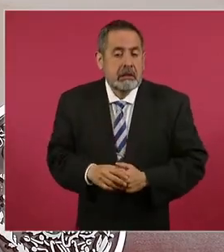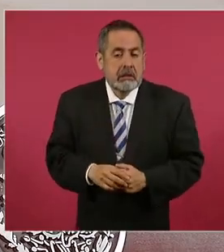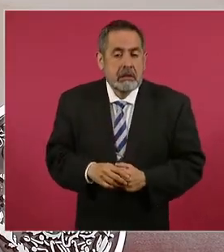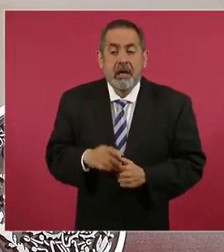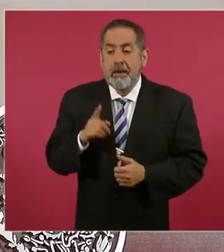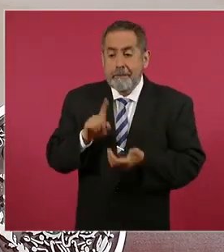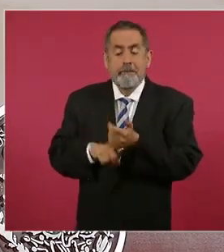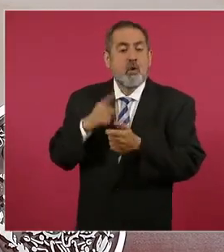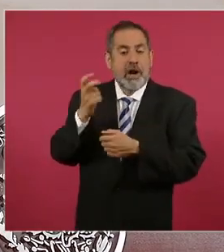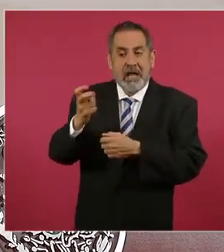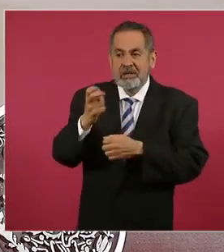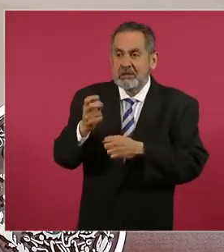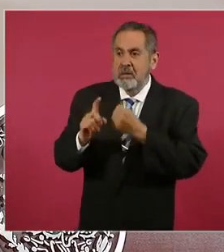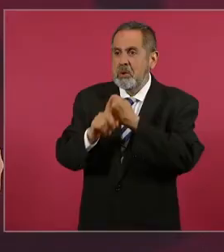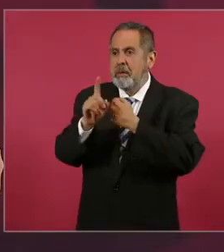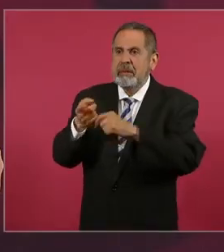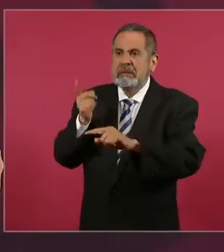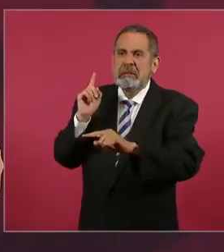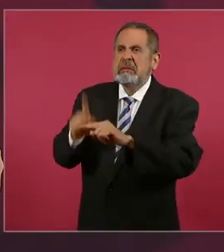tiene que ver con eso.